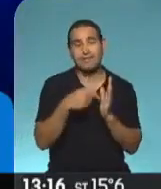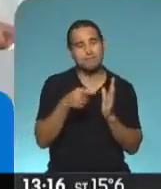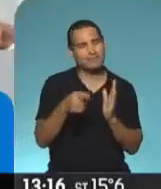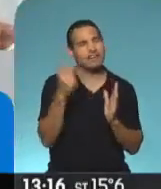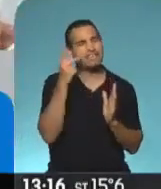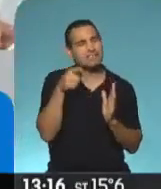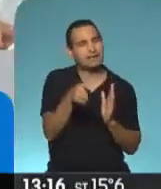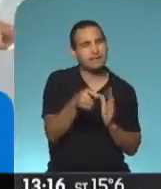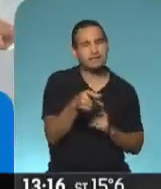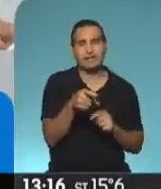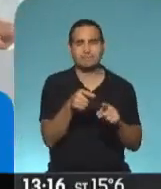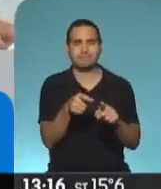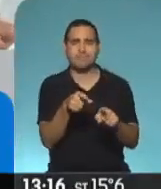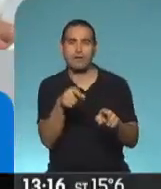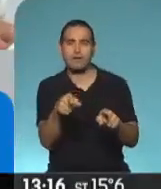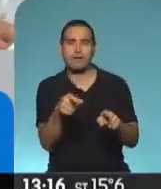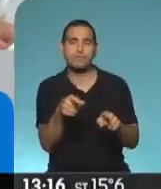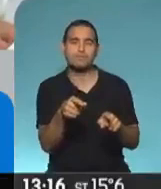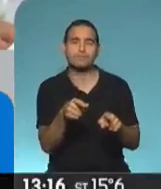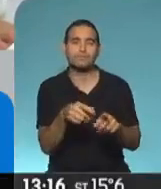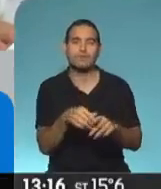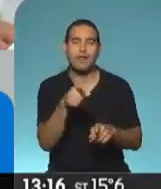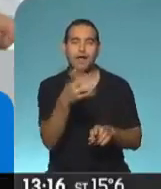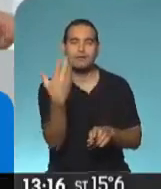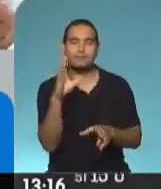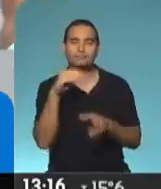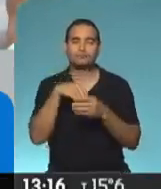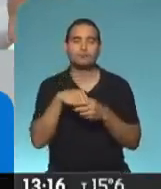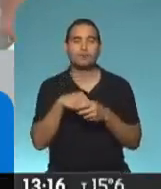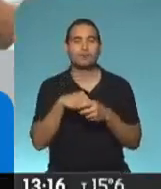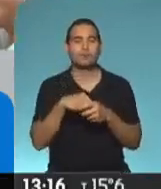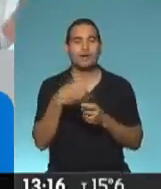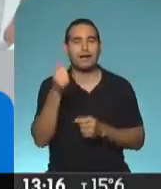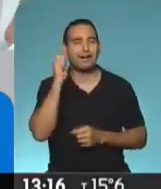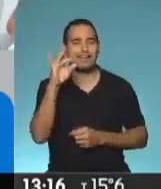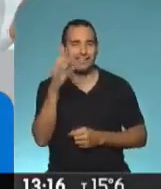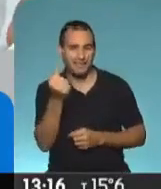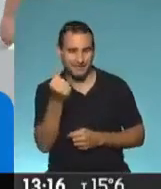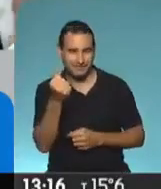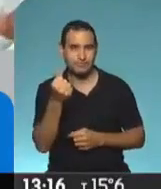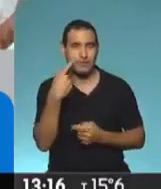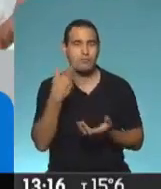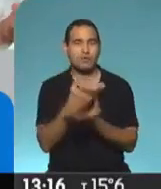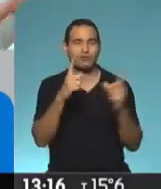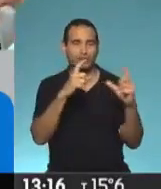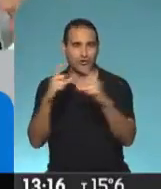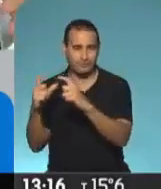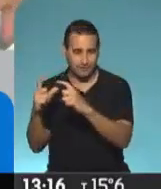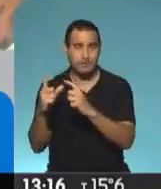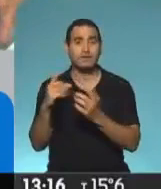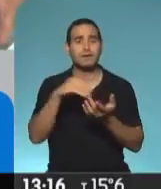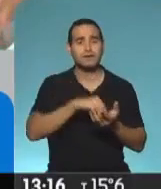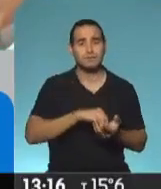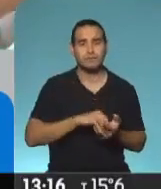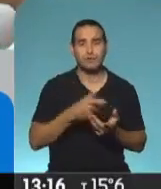kirchnerista, podemos inferir que formó parte de la muestra anual de ARDA, de fotografía, digamos. Claro. También que... Hay